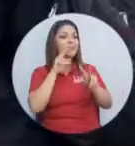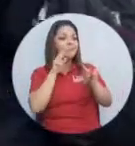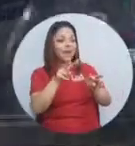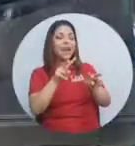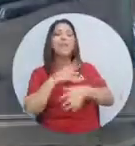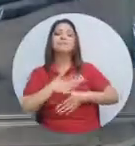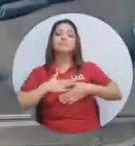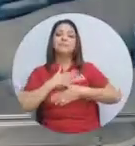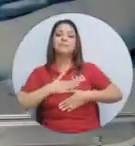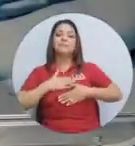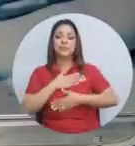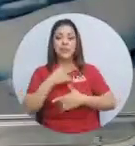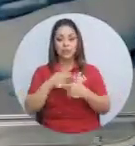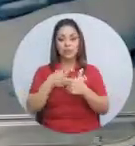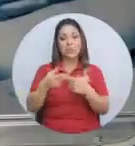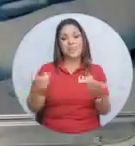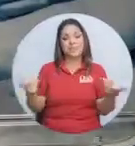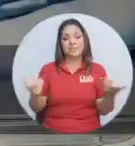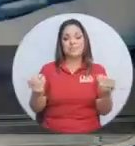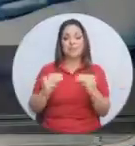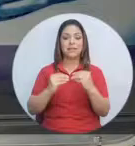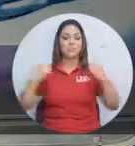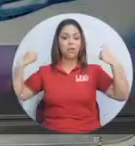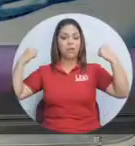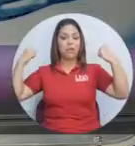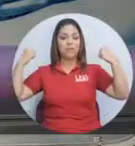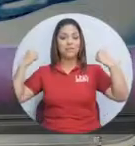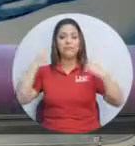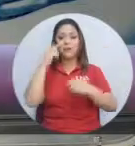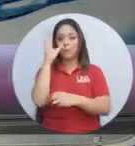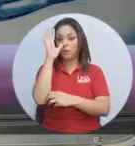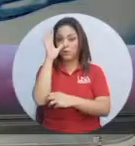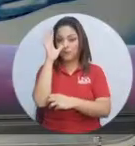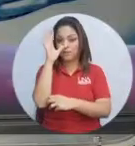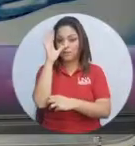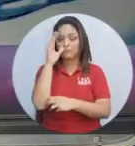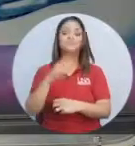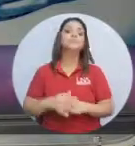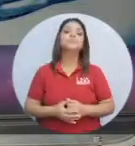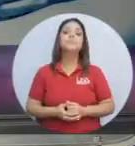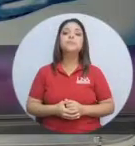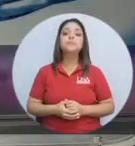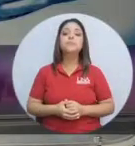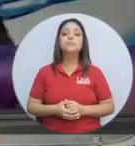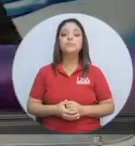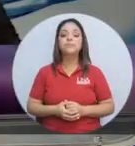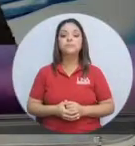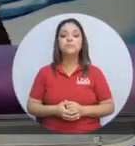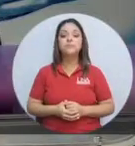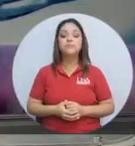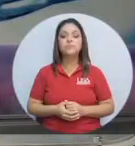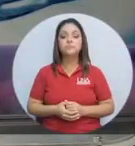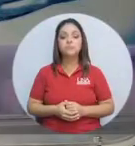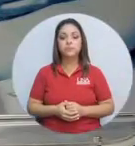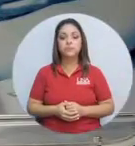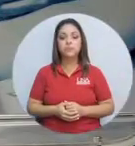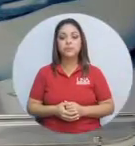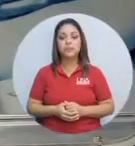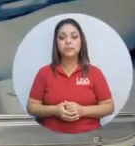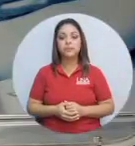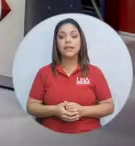existiera, no validamos a quien lo hace. El problema es que todos nos sumamos porque tenemos miedo a ser la próxima víctima y ahí la víctima queda